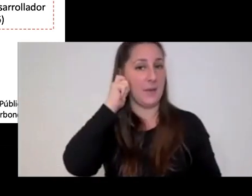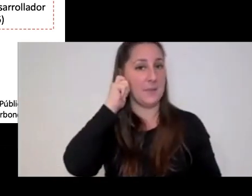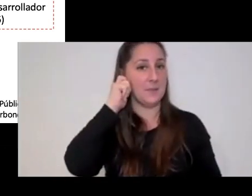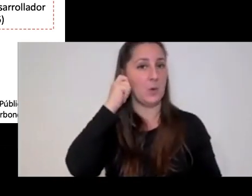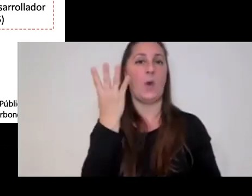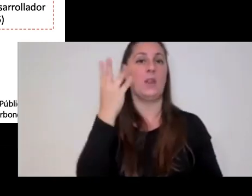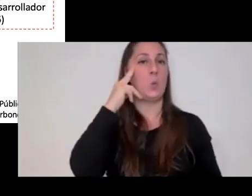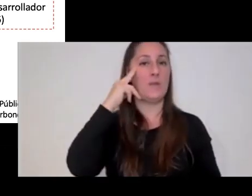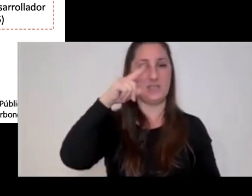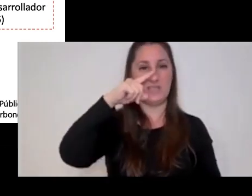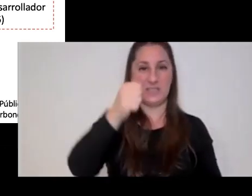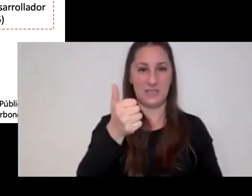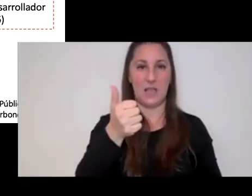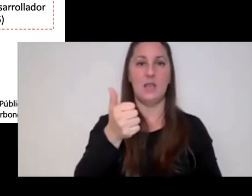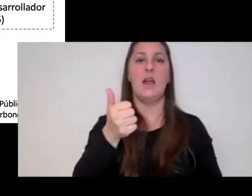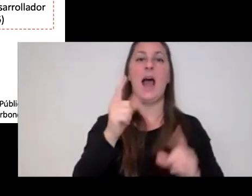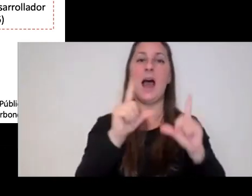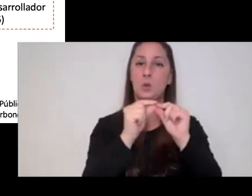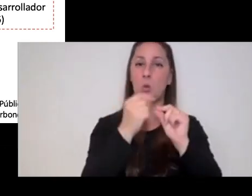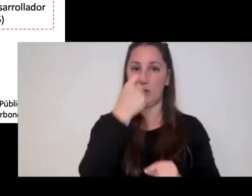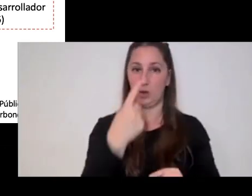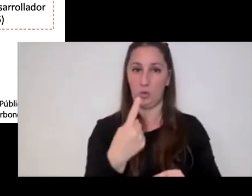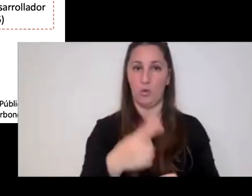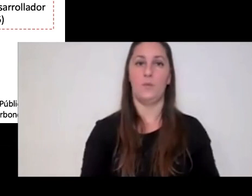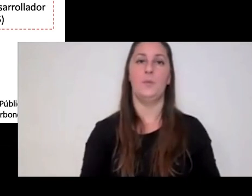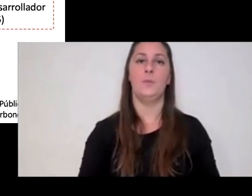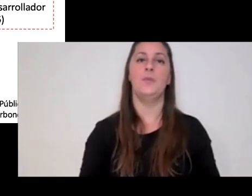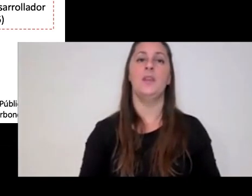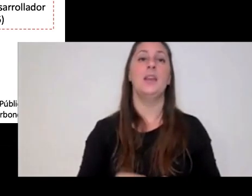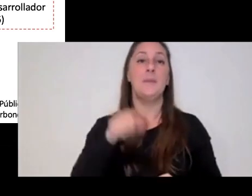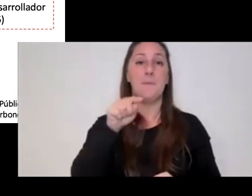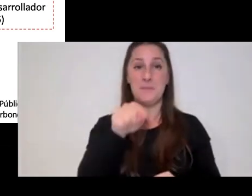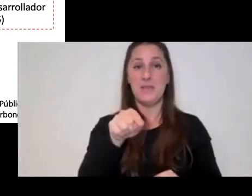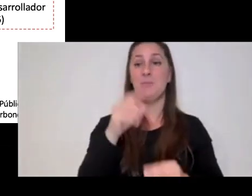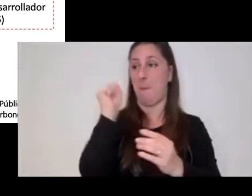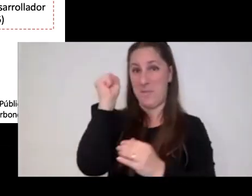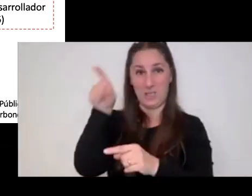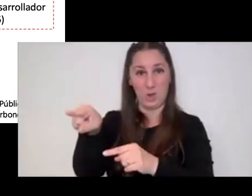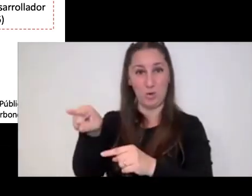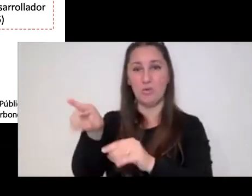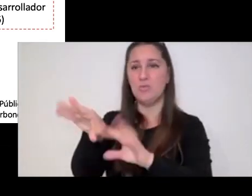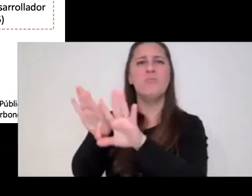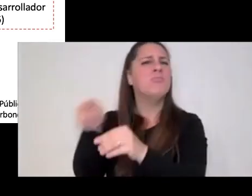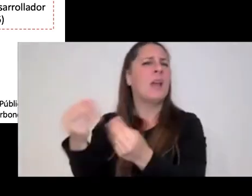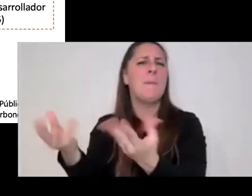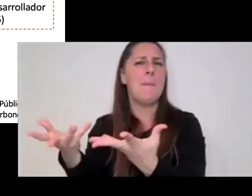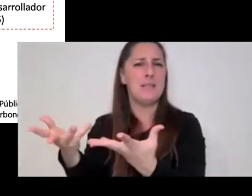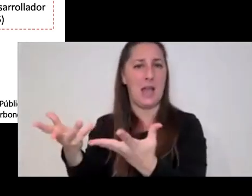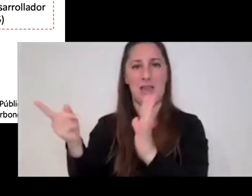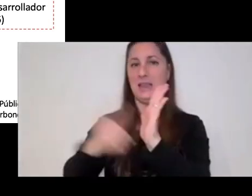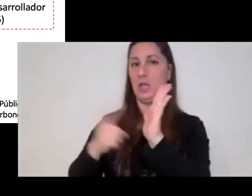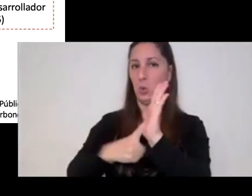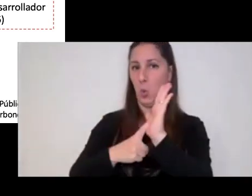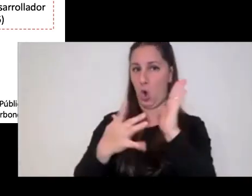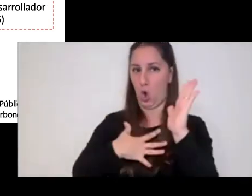4976 en su artículo 21. El resultante de esos pesos solamente puede ir al titular de la cuenta que normalizó.